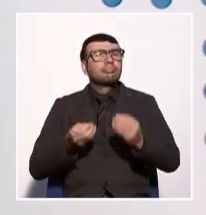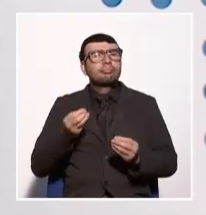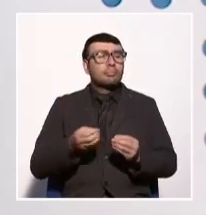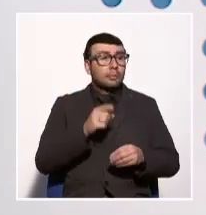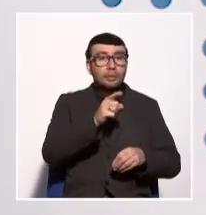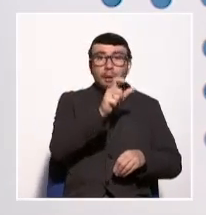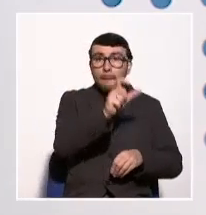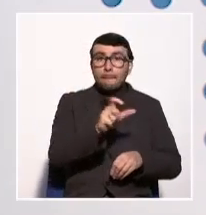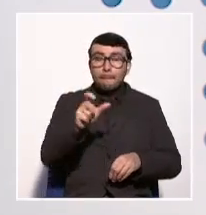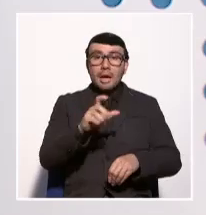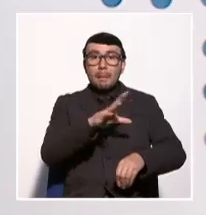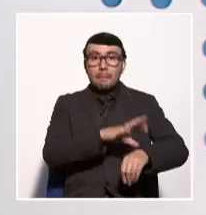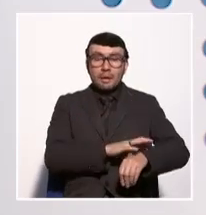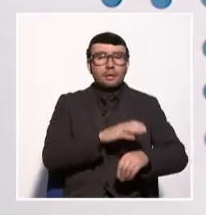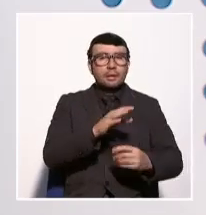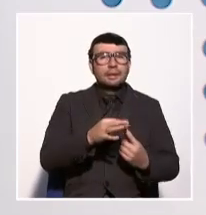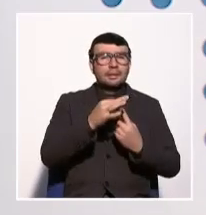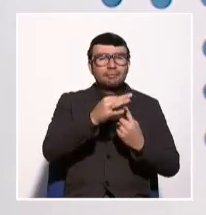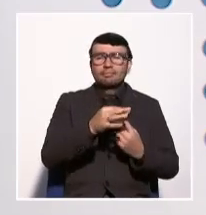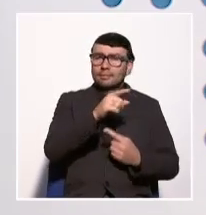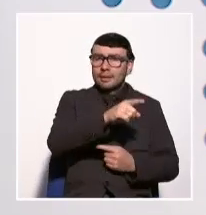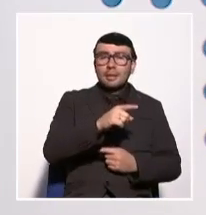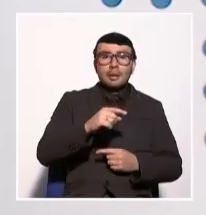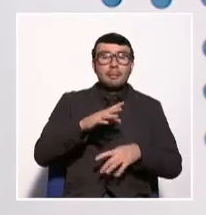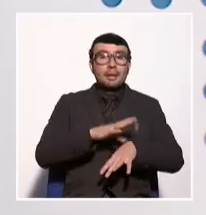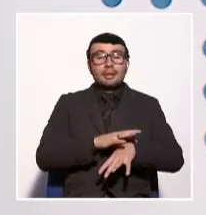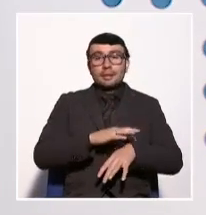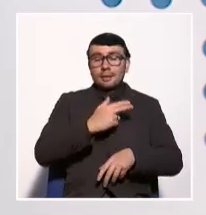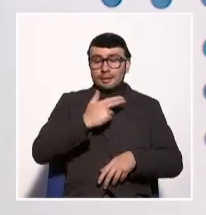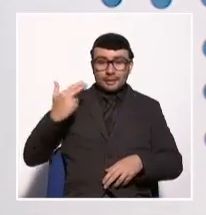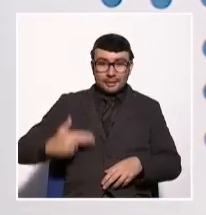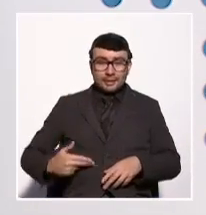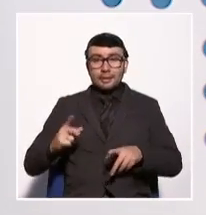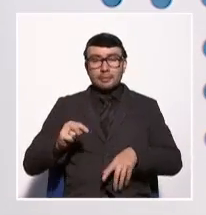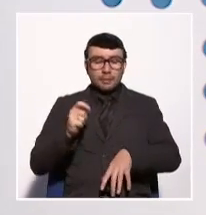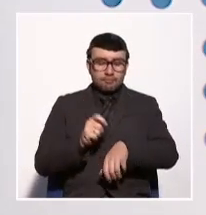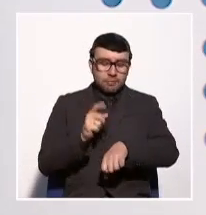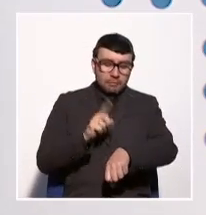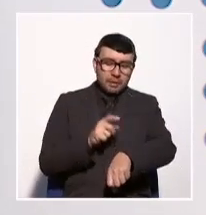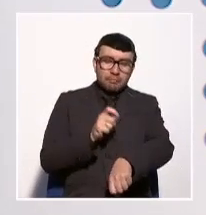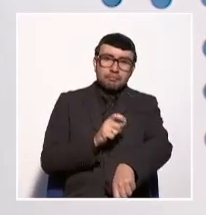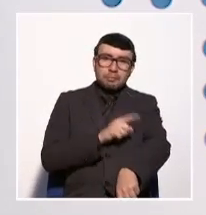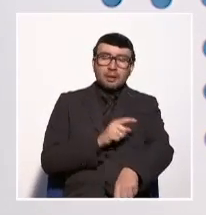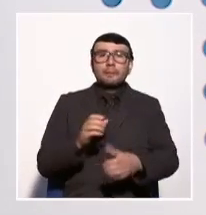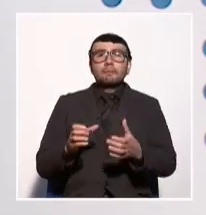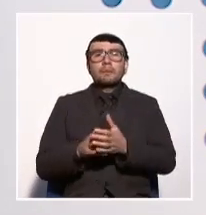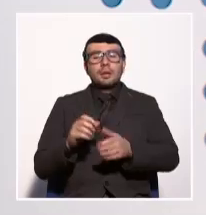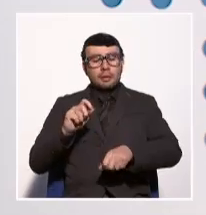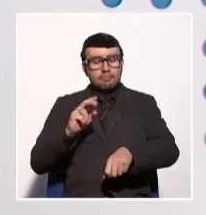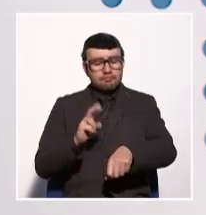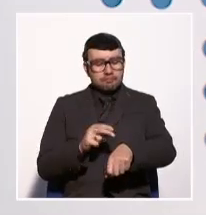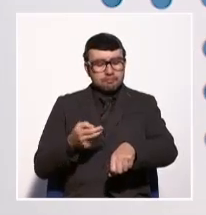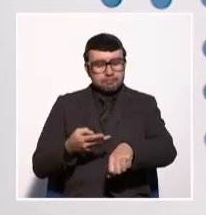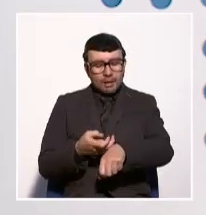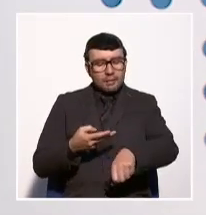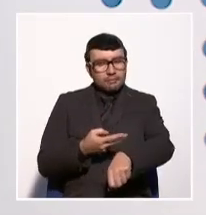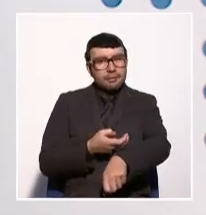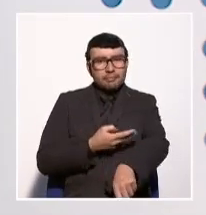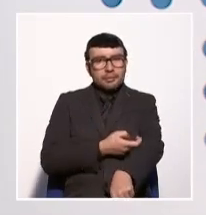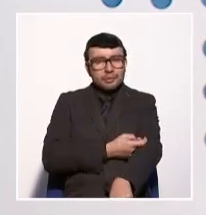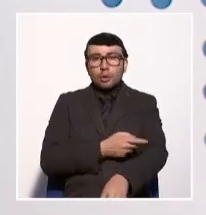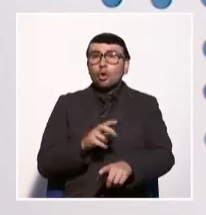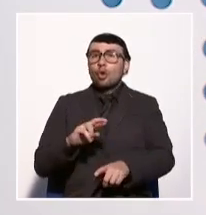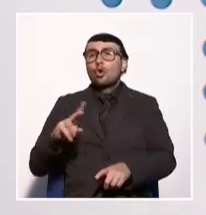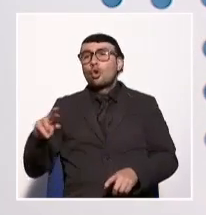expertos en medicina china de acupuntura otros en terapia neural otros en ozonoterapia y plasma rico en plaquetas